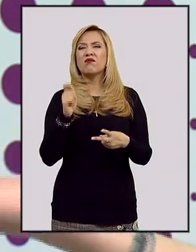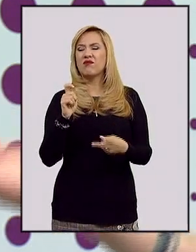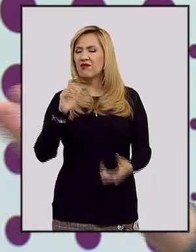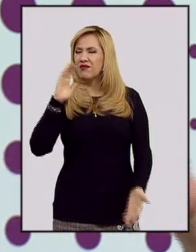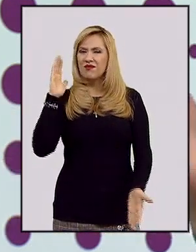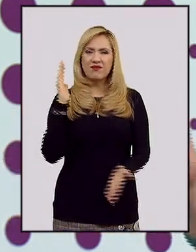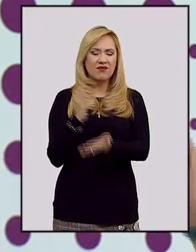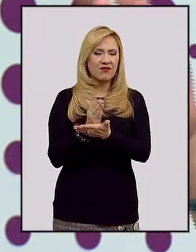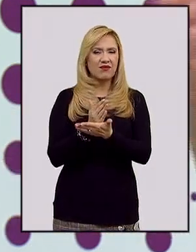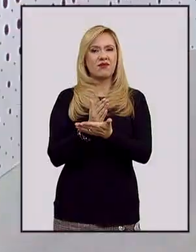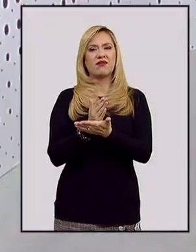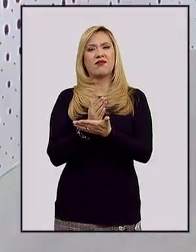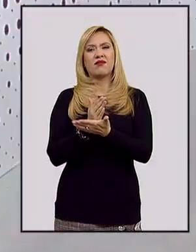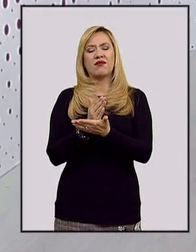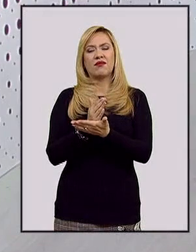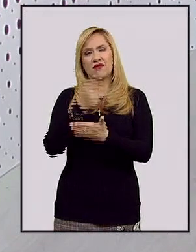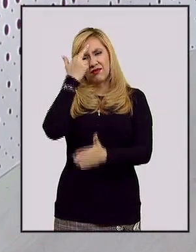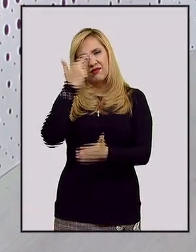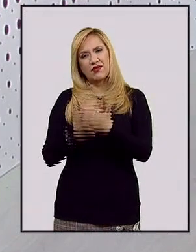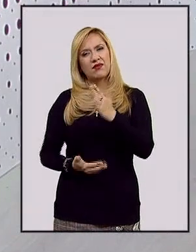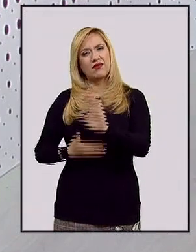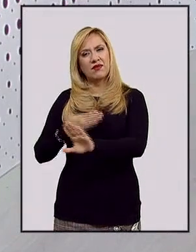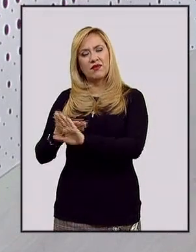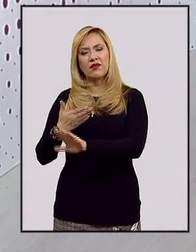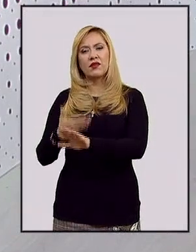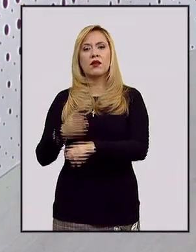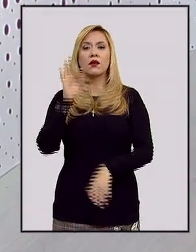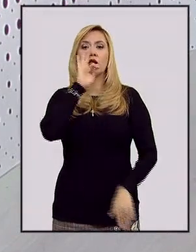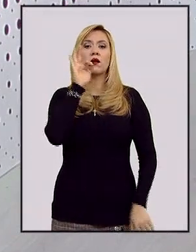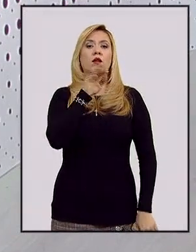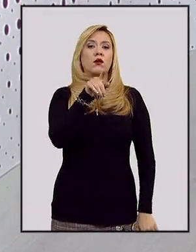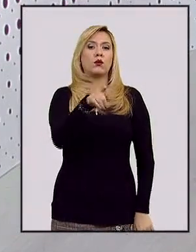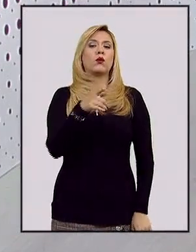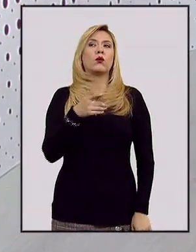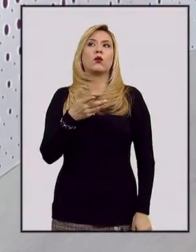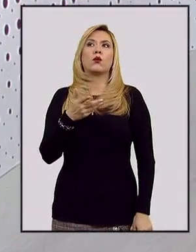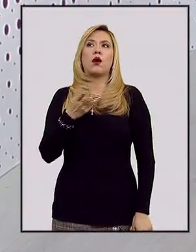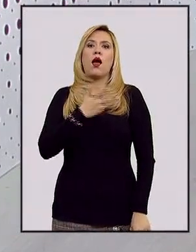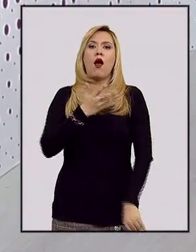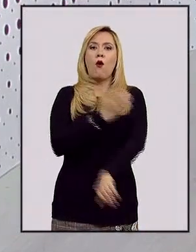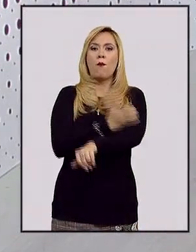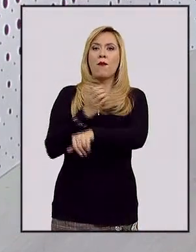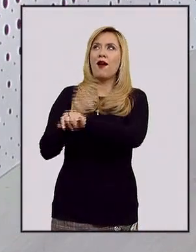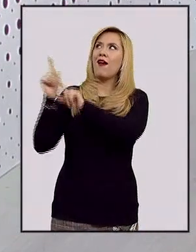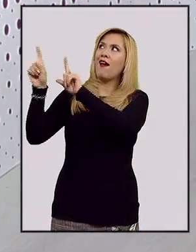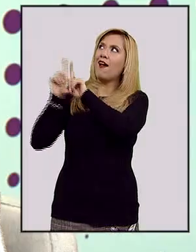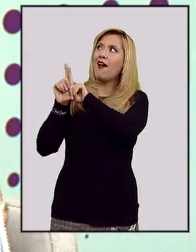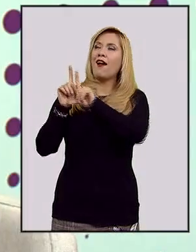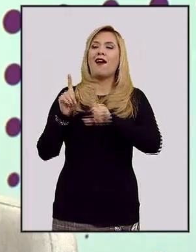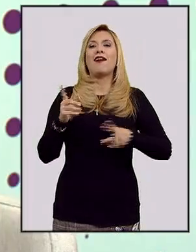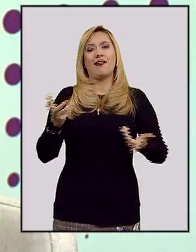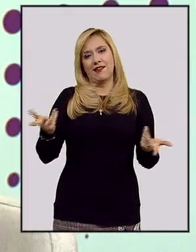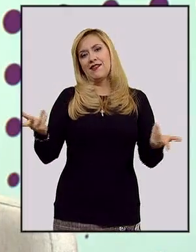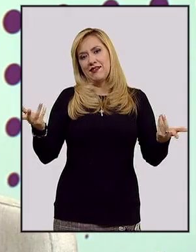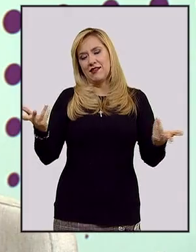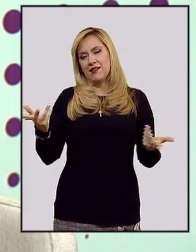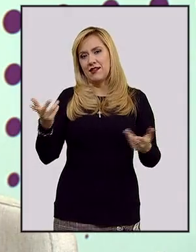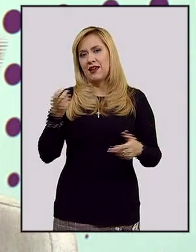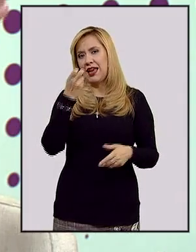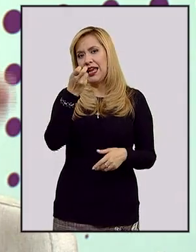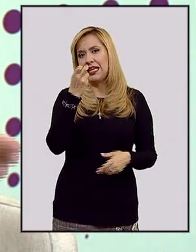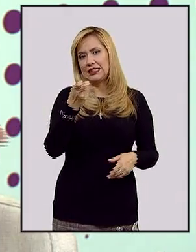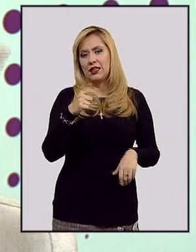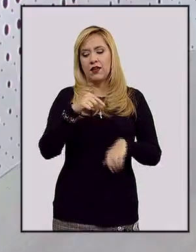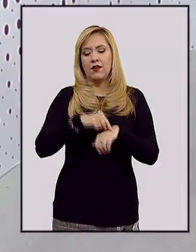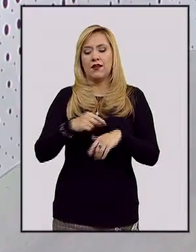violencias, pues claro, si no estás sola y no estás vulnerable y hay alguien que te pueda defender, pues más difícilmente se darán.